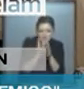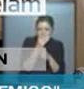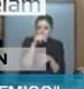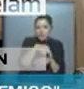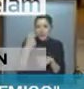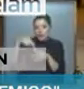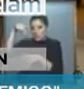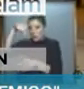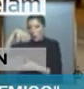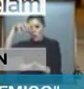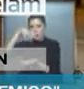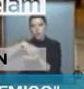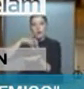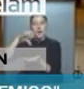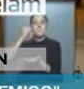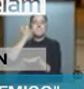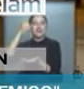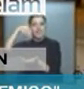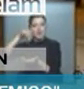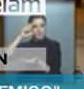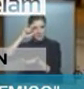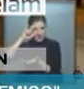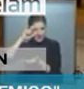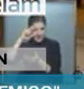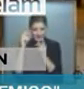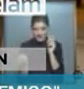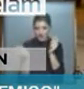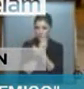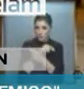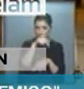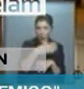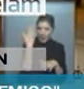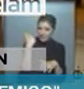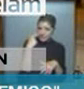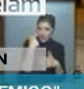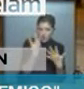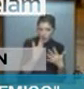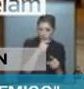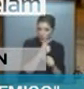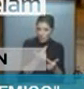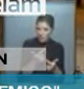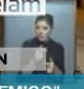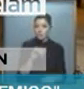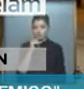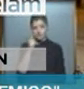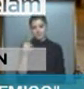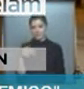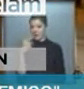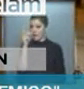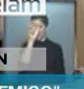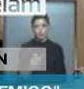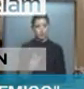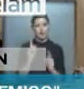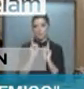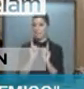que hoy es una mediana, pequeña o gran empresa. ¿Vos no eras capaz en el 2003? Sí, eras la misma persona, tenías las mismas